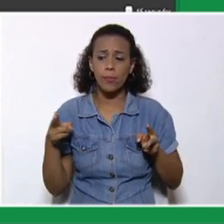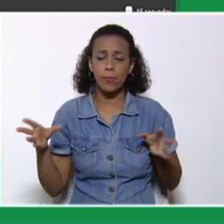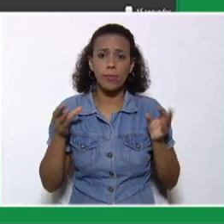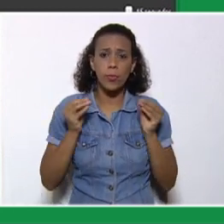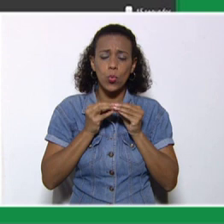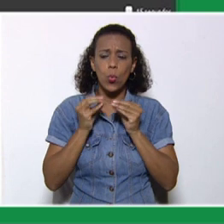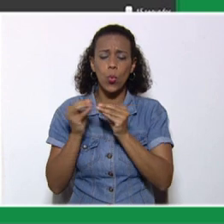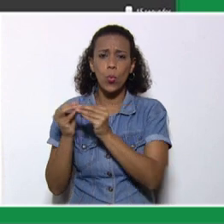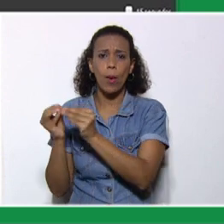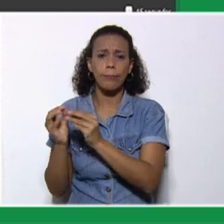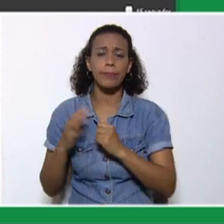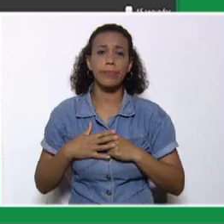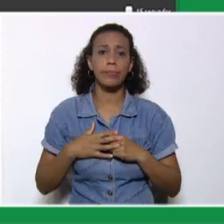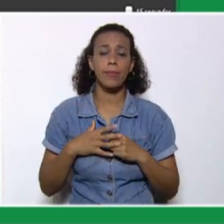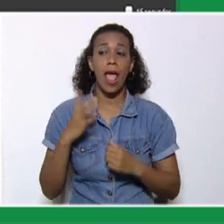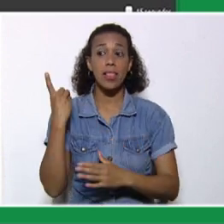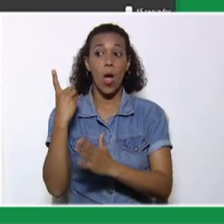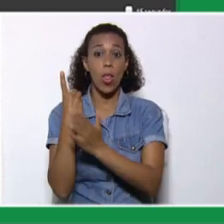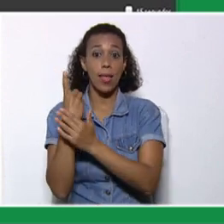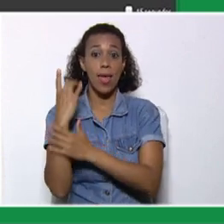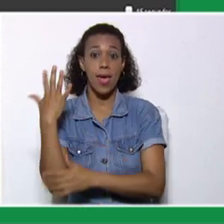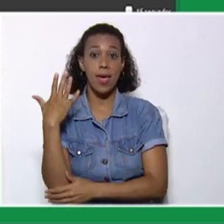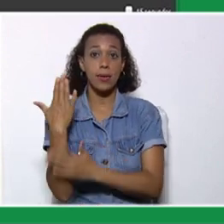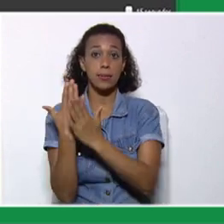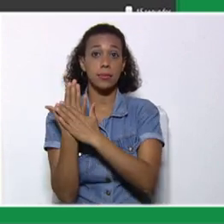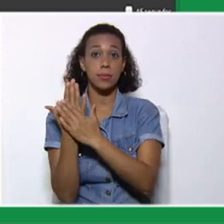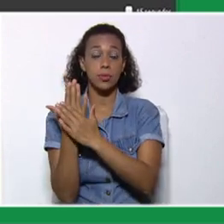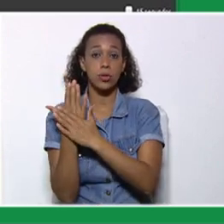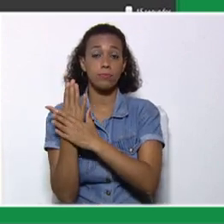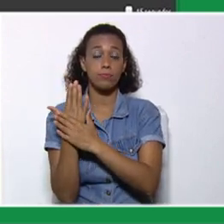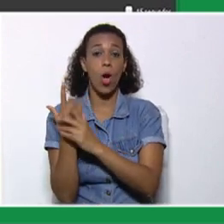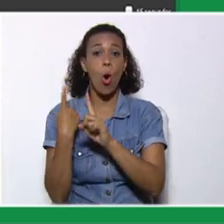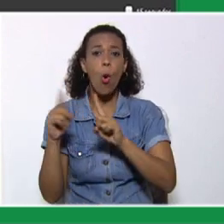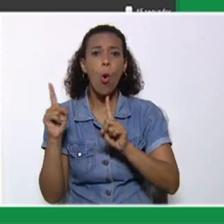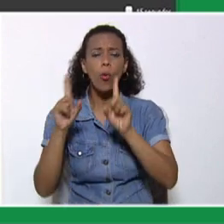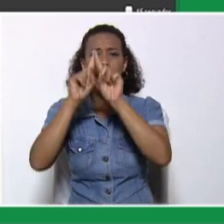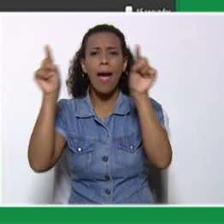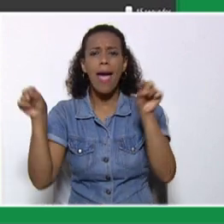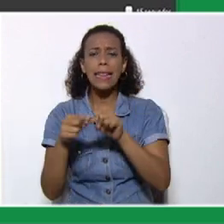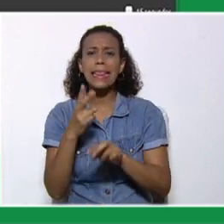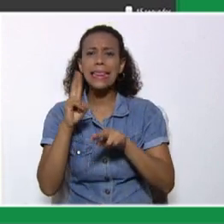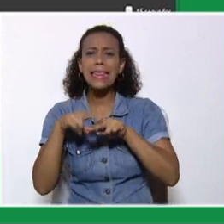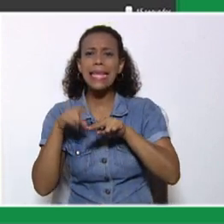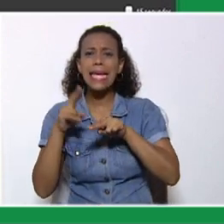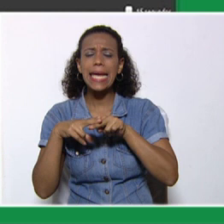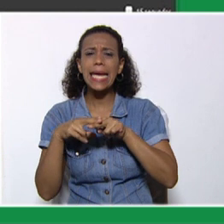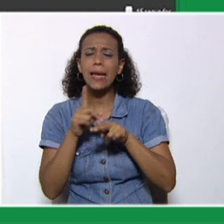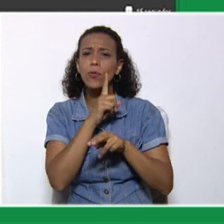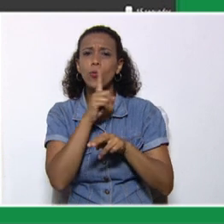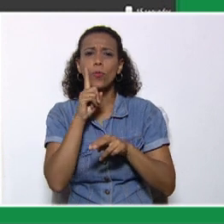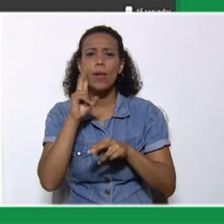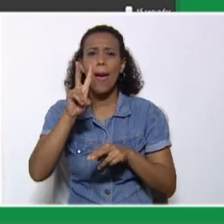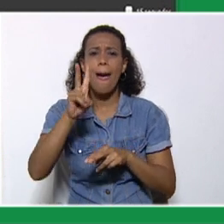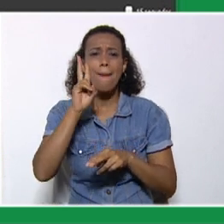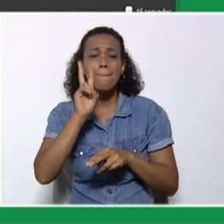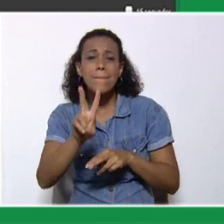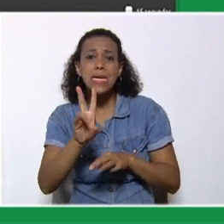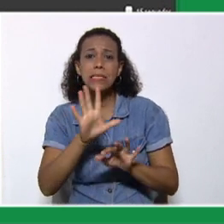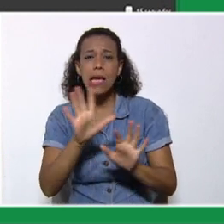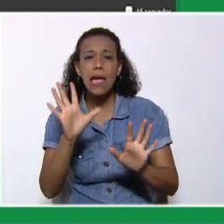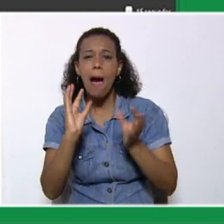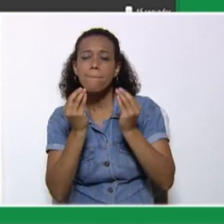edición. Del lado derecho vemos otra pantalla, la que llamamos vista